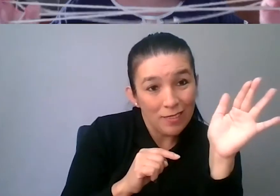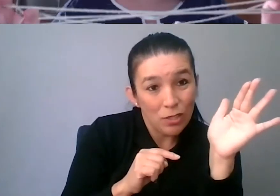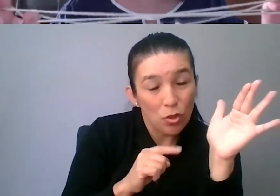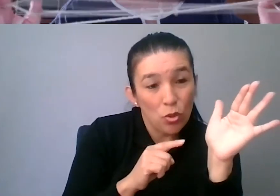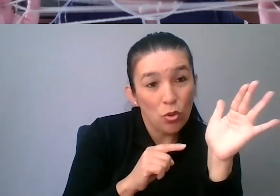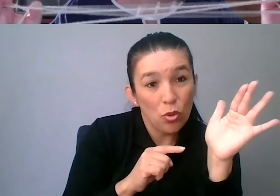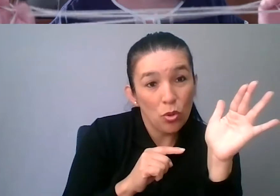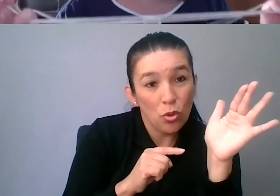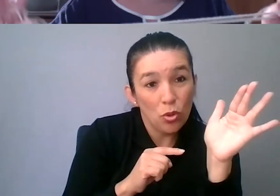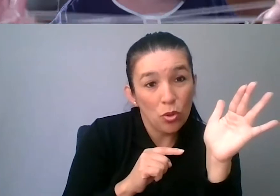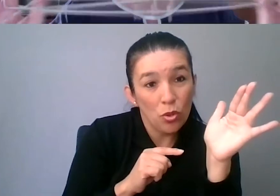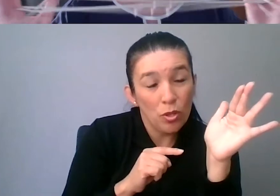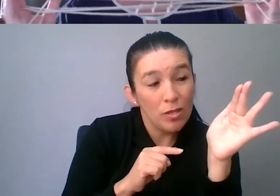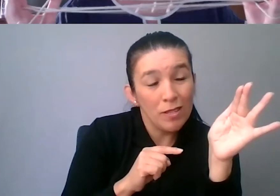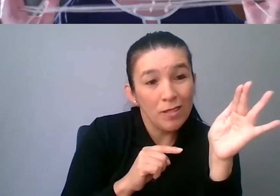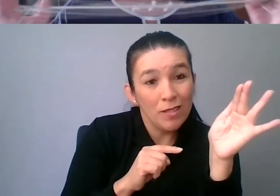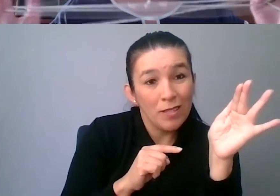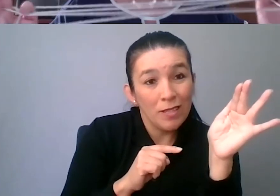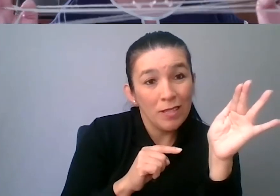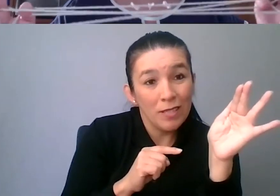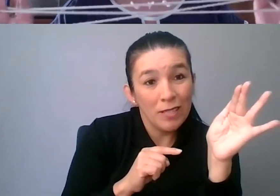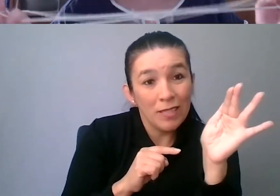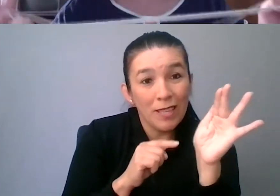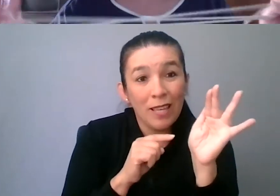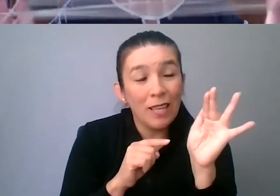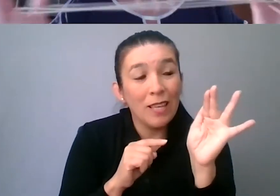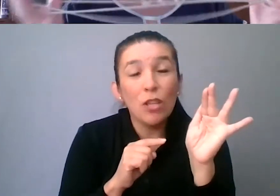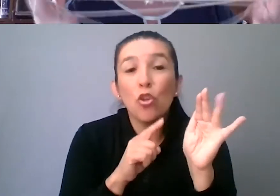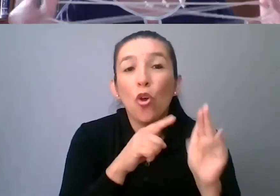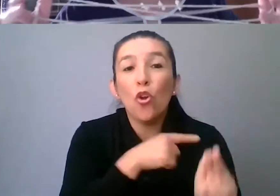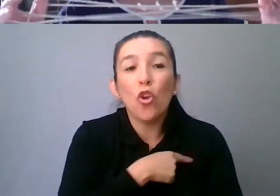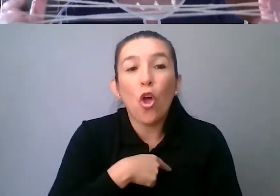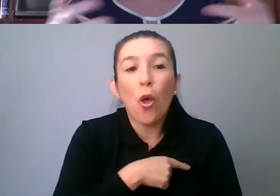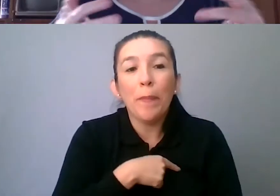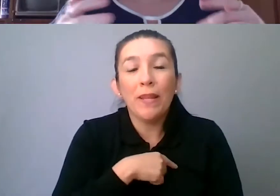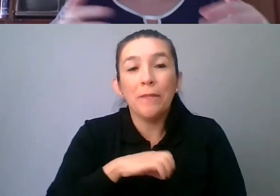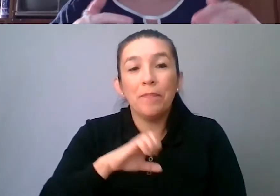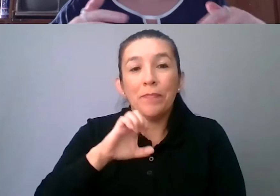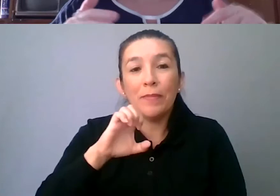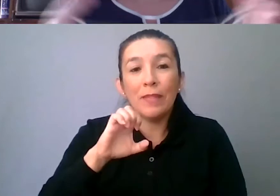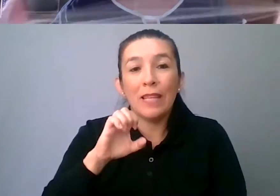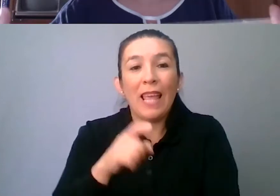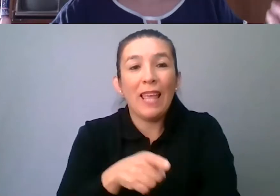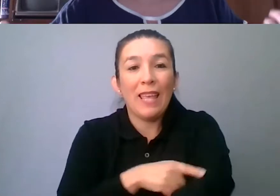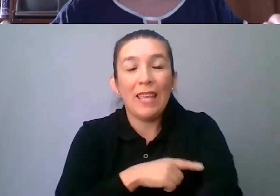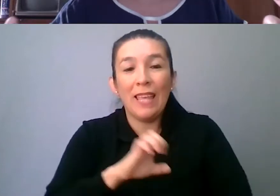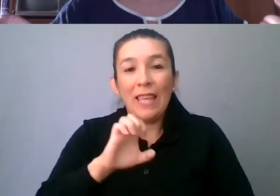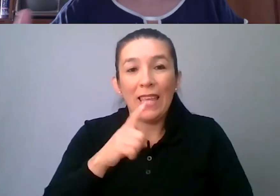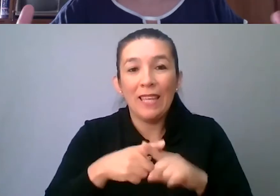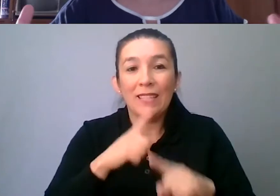sujetando contra el índice esa cuerda. Y esto tiene un nombre también, se llama extensión Carolina y proviene de